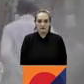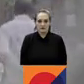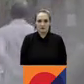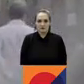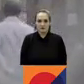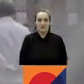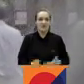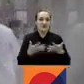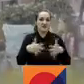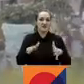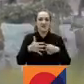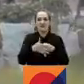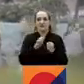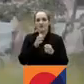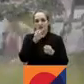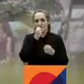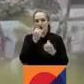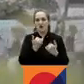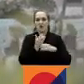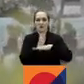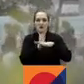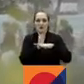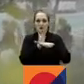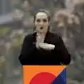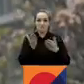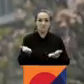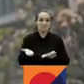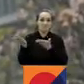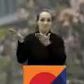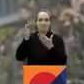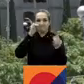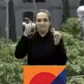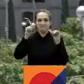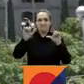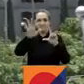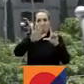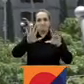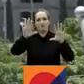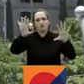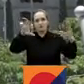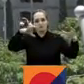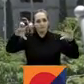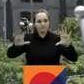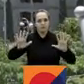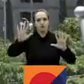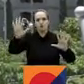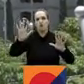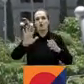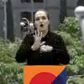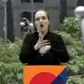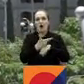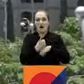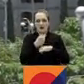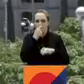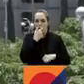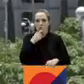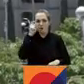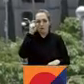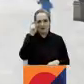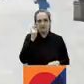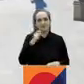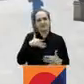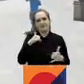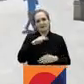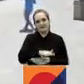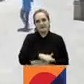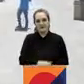Y así termina RTVC Noticias del Mediodía. Los dejamos con las imágenes de las obras del maestro Botero en Colombia y el mundo. Feliz tarde.